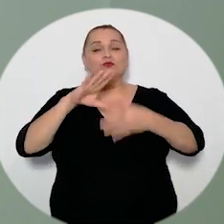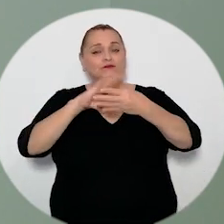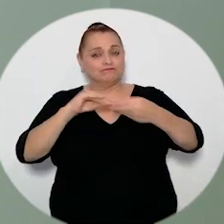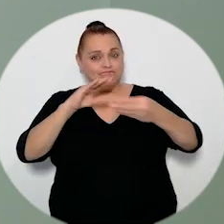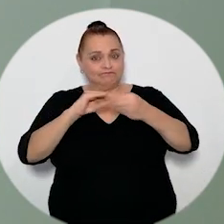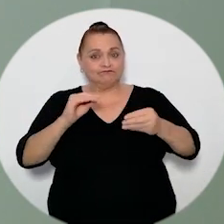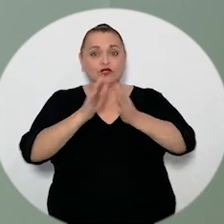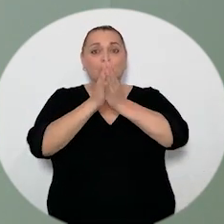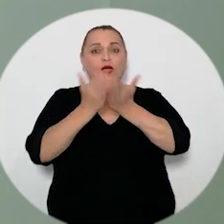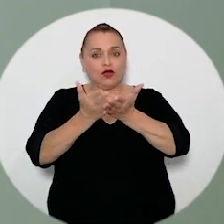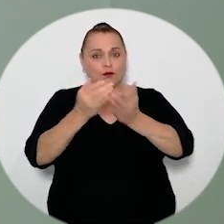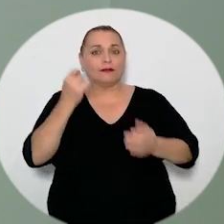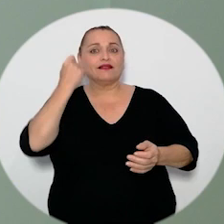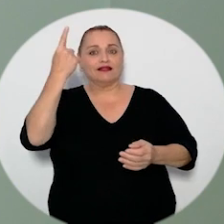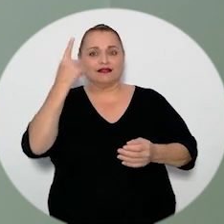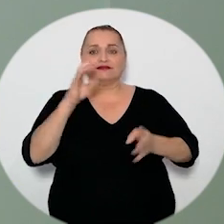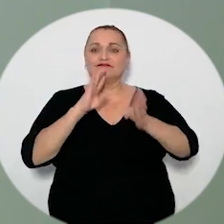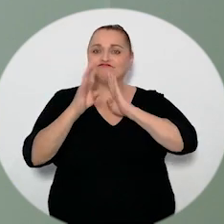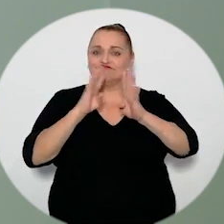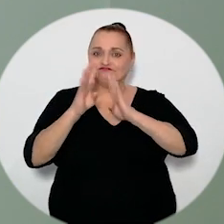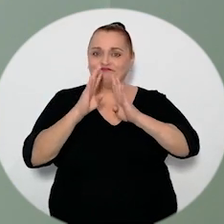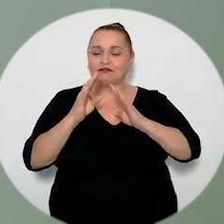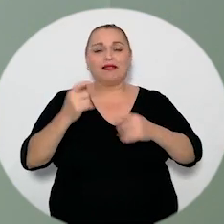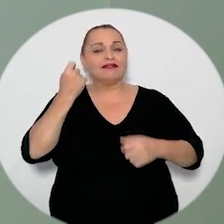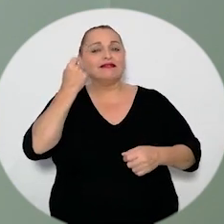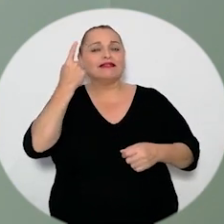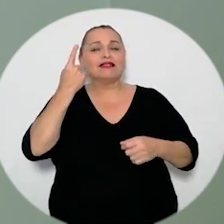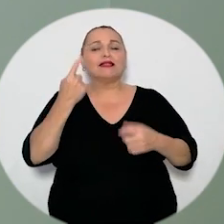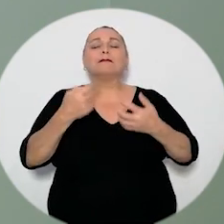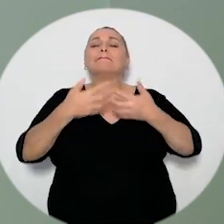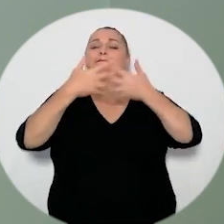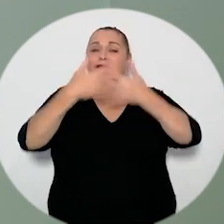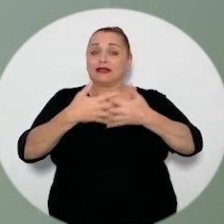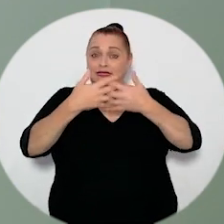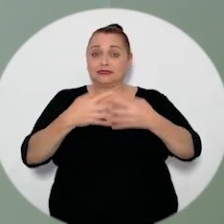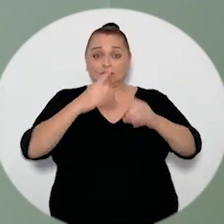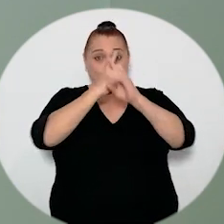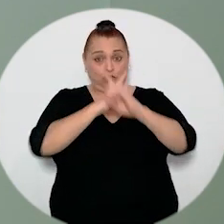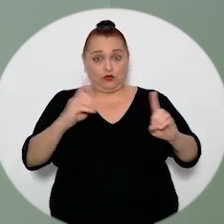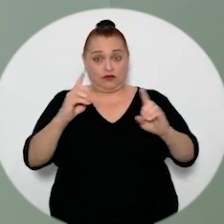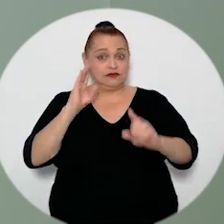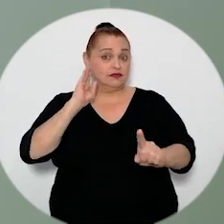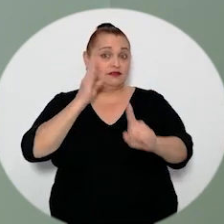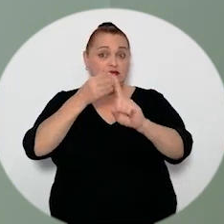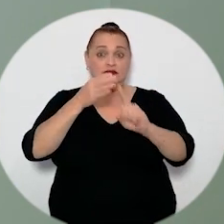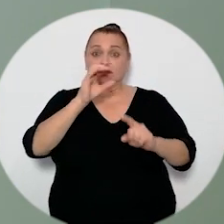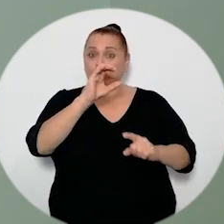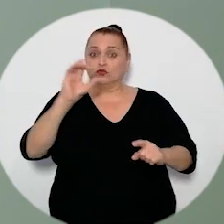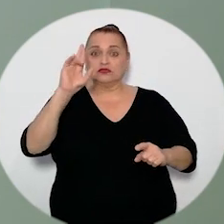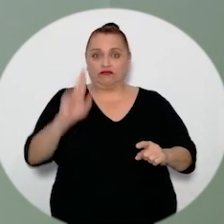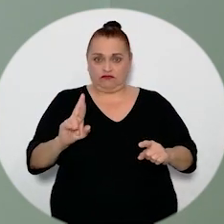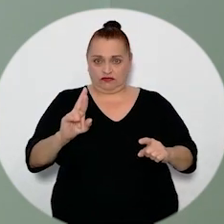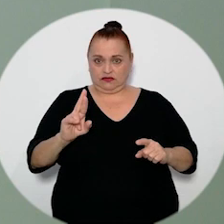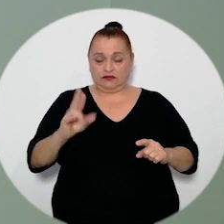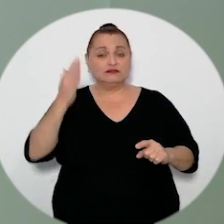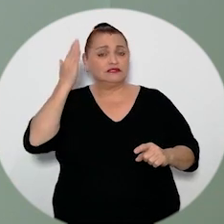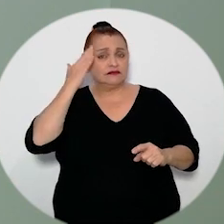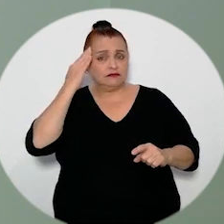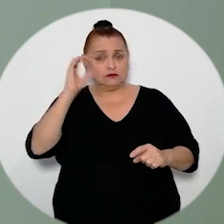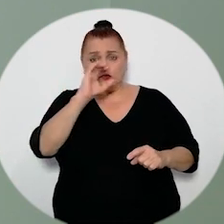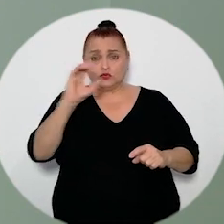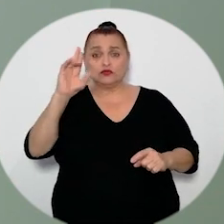serie para entender los mecanismos de la democracia directa en Costa Rica. Aunque Costa Rica ha